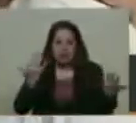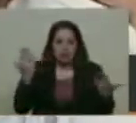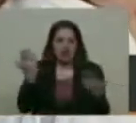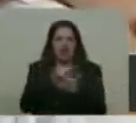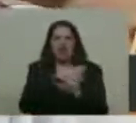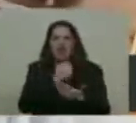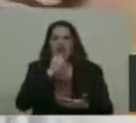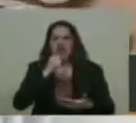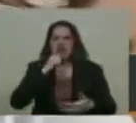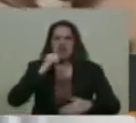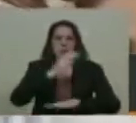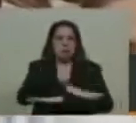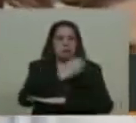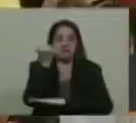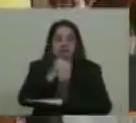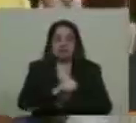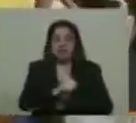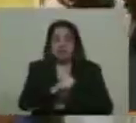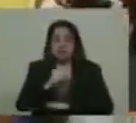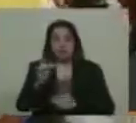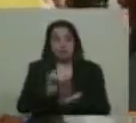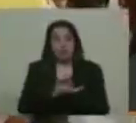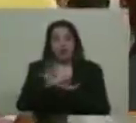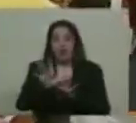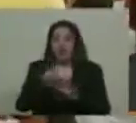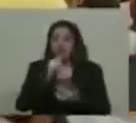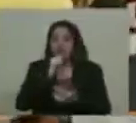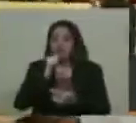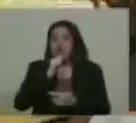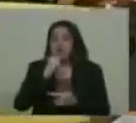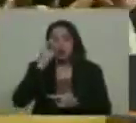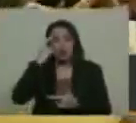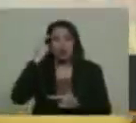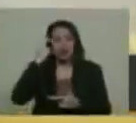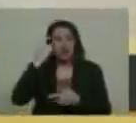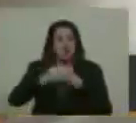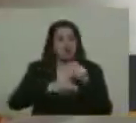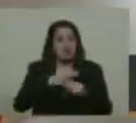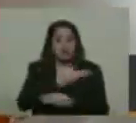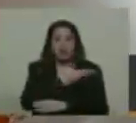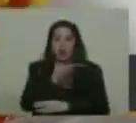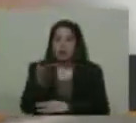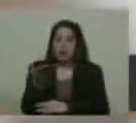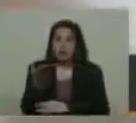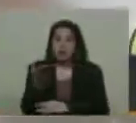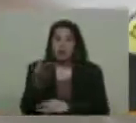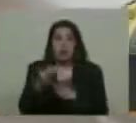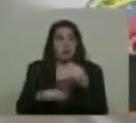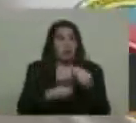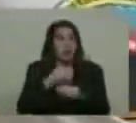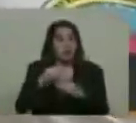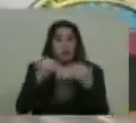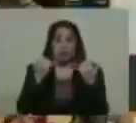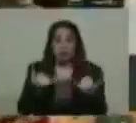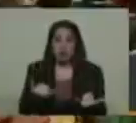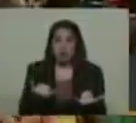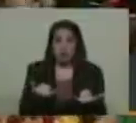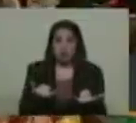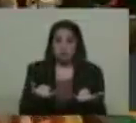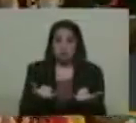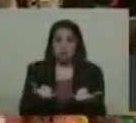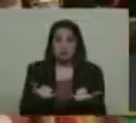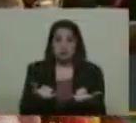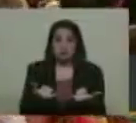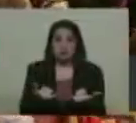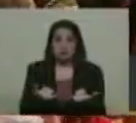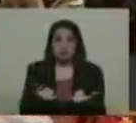cabeza, porque no está haciendo su trabajo. Quiero saber eso de ustedes, para hacerlo de inmediato. Palabra